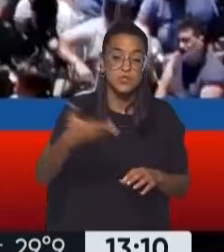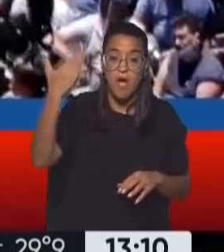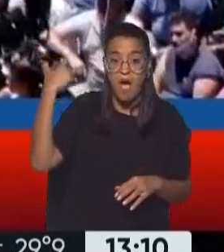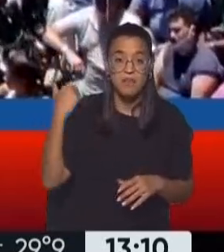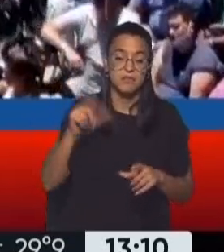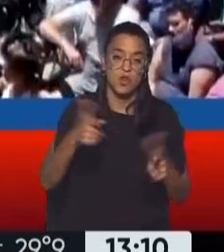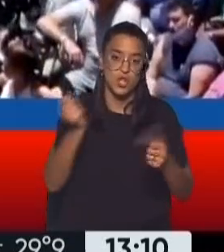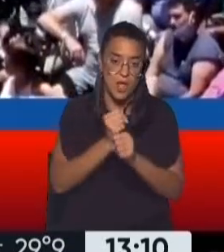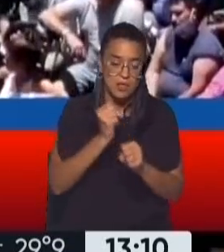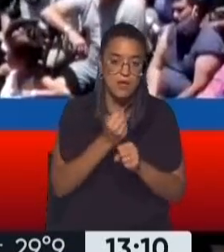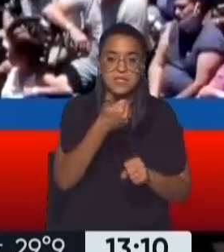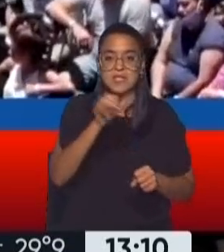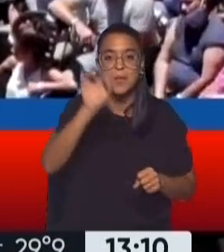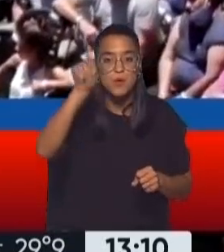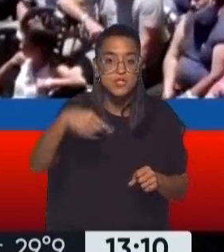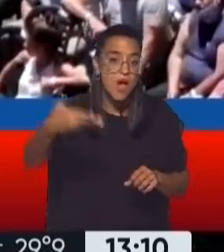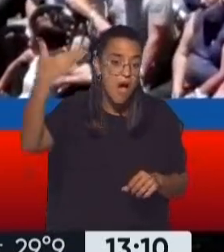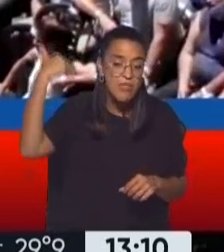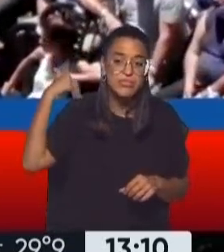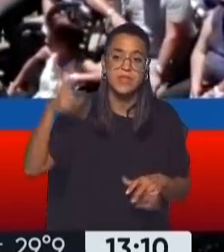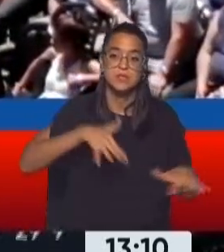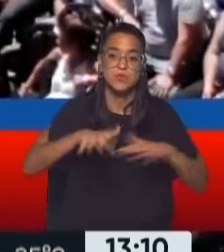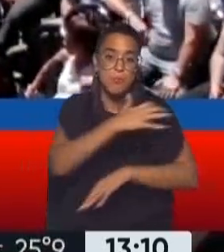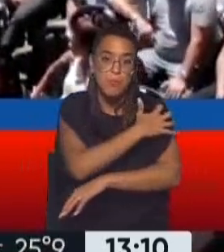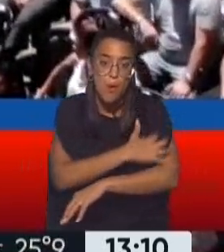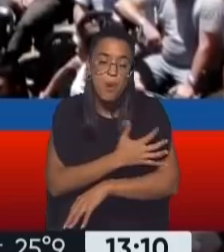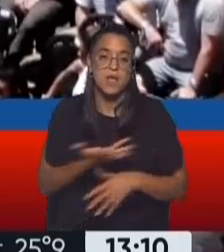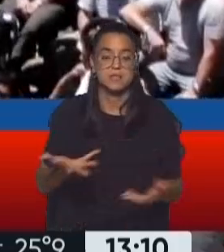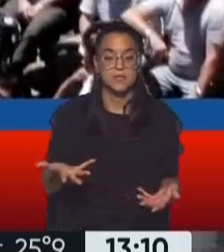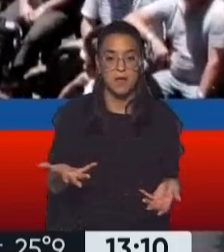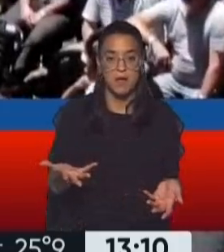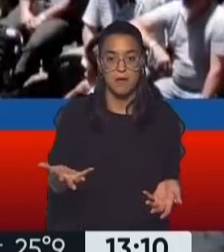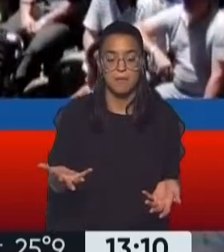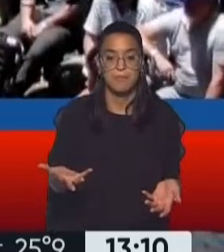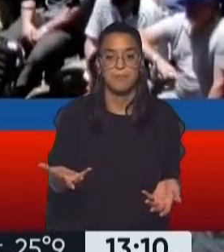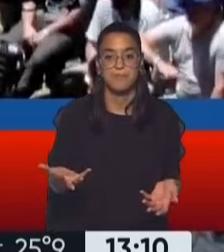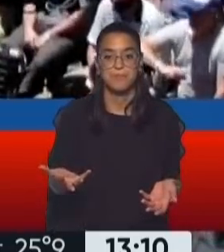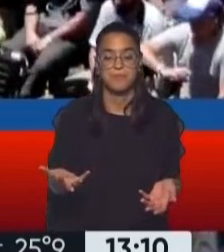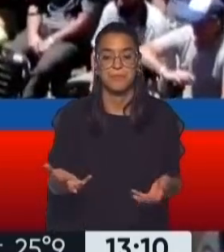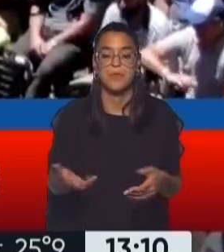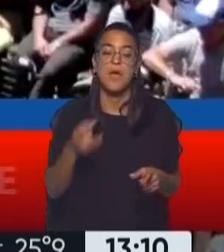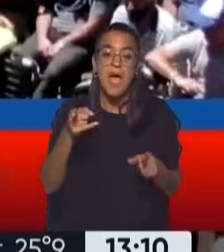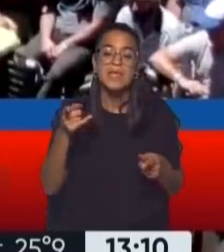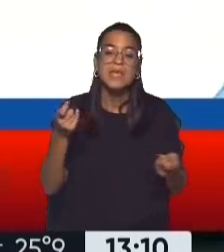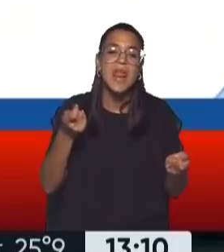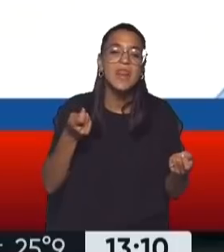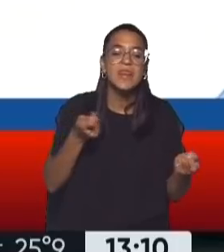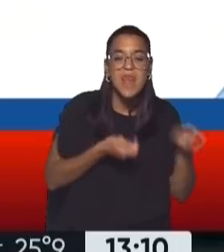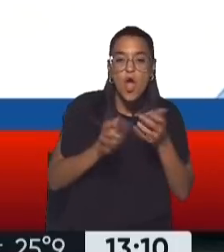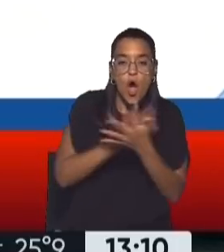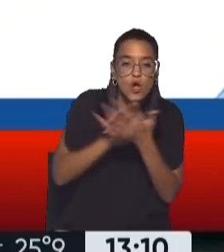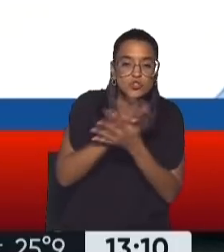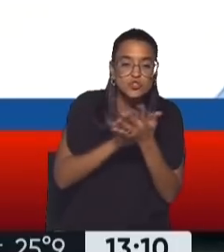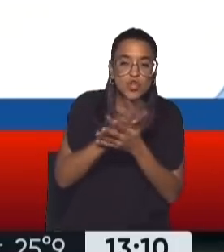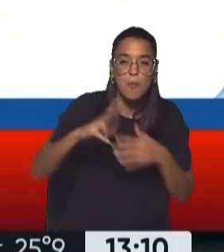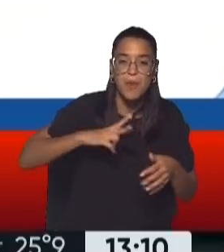tenía trabajo, del 60% que entonces estaba en situación de pobreza, y negoció con los acreedores privados